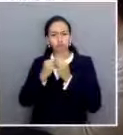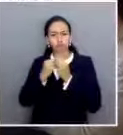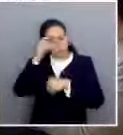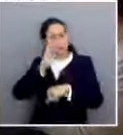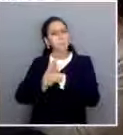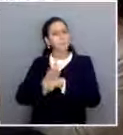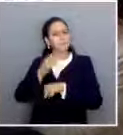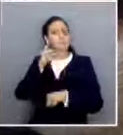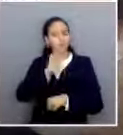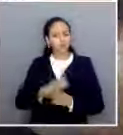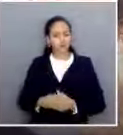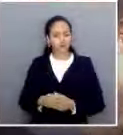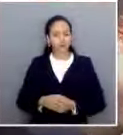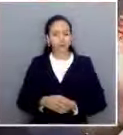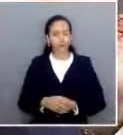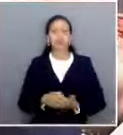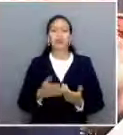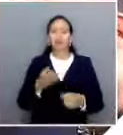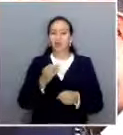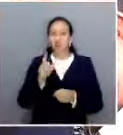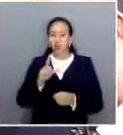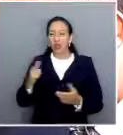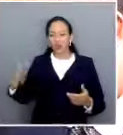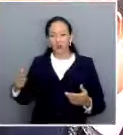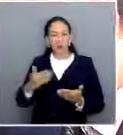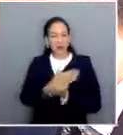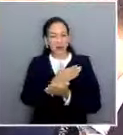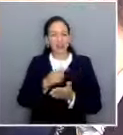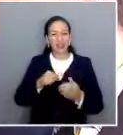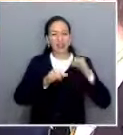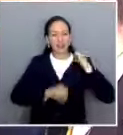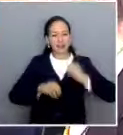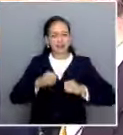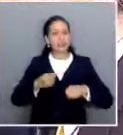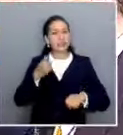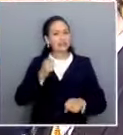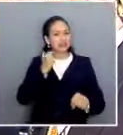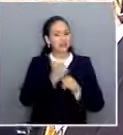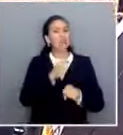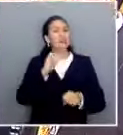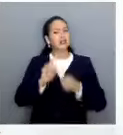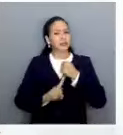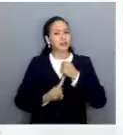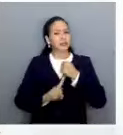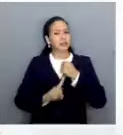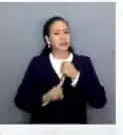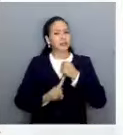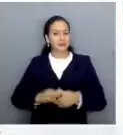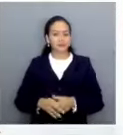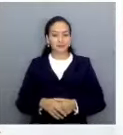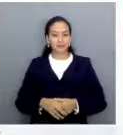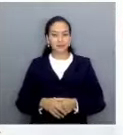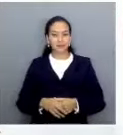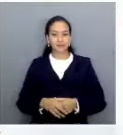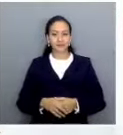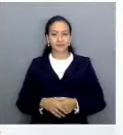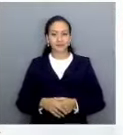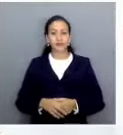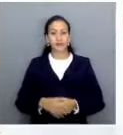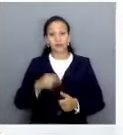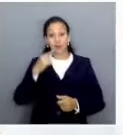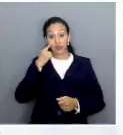intromisión al Poder Judicial fueron los problemas prioritarios que se detectaron en las mesas de trabajo. Salieron 2 con particular